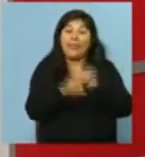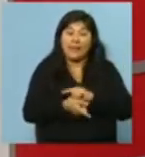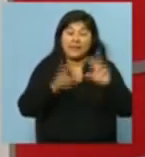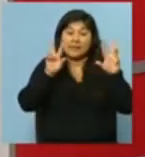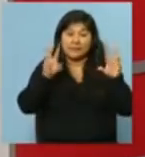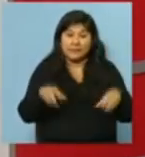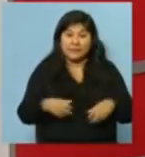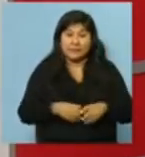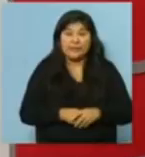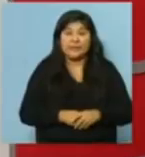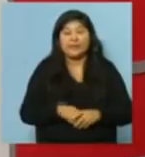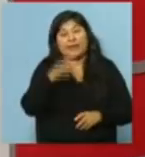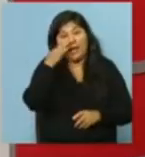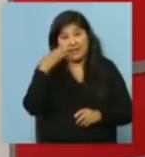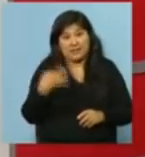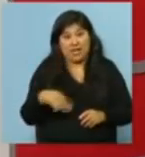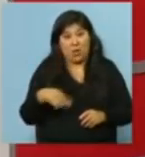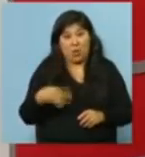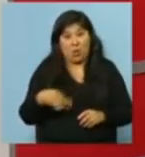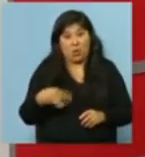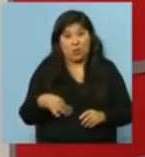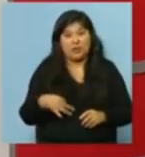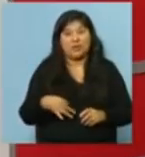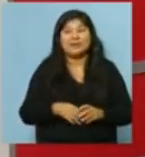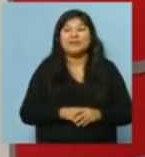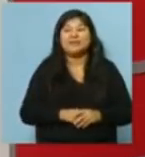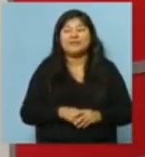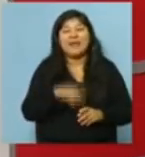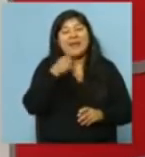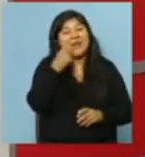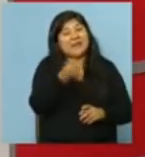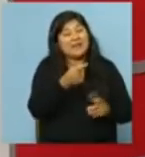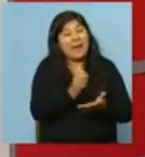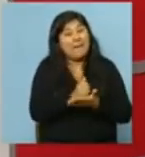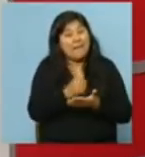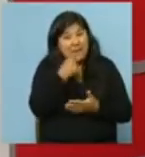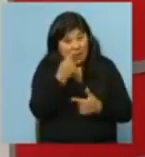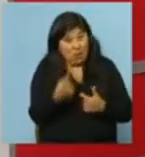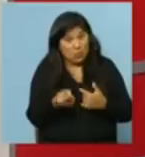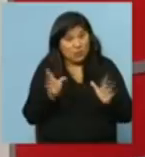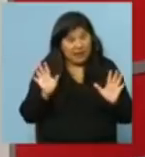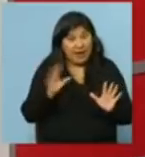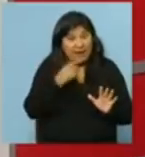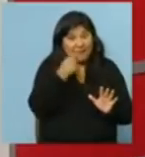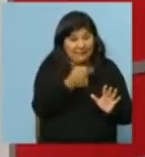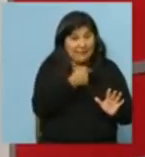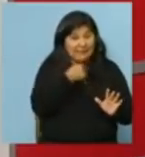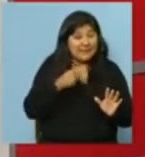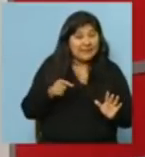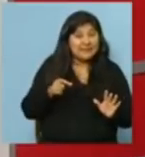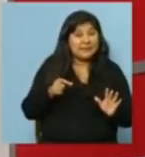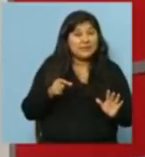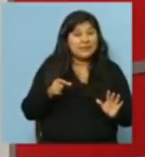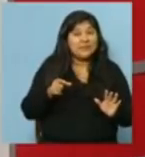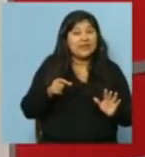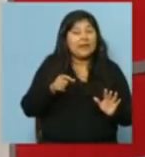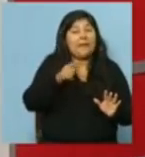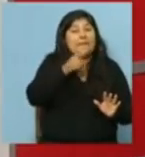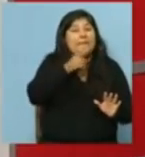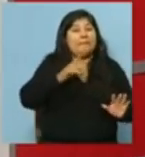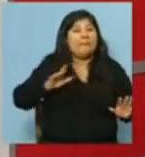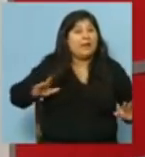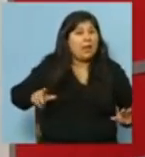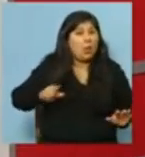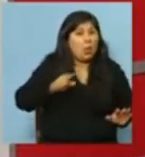eh Seguramente se debe estar esperando que le hagamos la pregunta pero ha surgido por ahí que sería candidato a